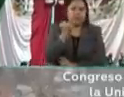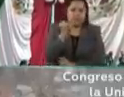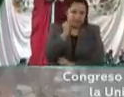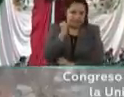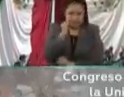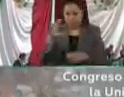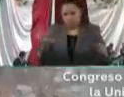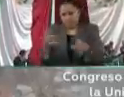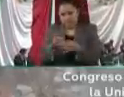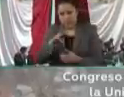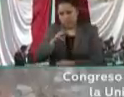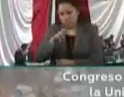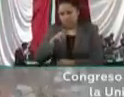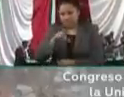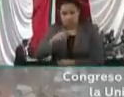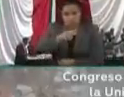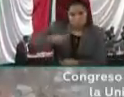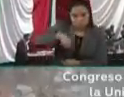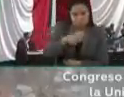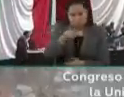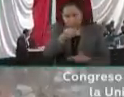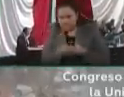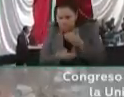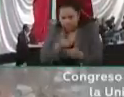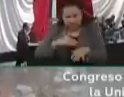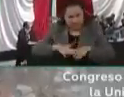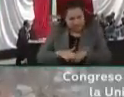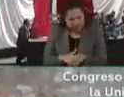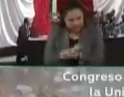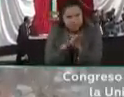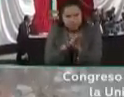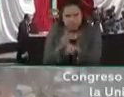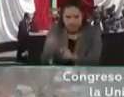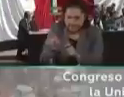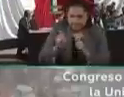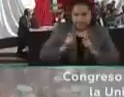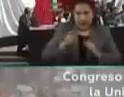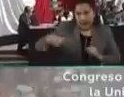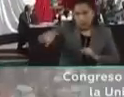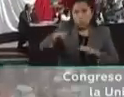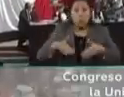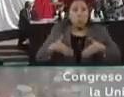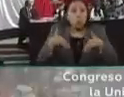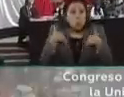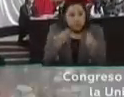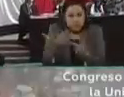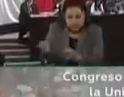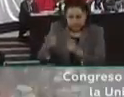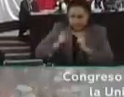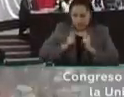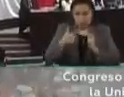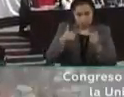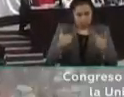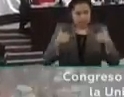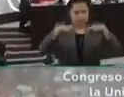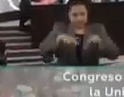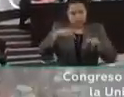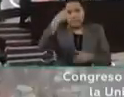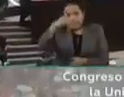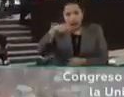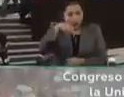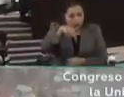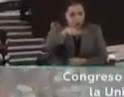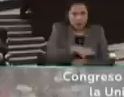movimiento transformador por darme su confianza para hablar en este acto republicano en el que se instala